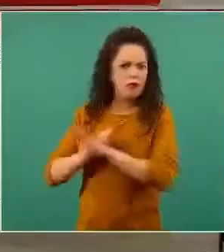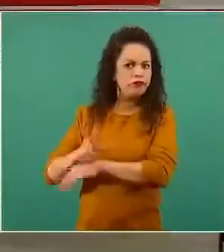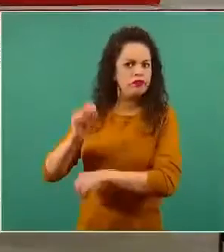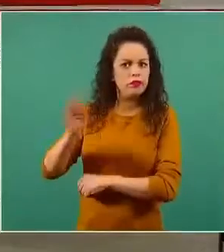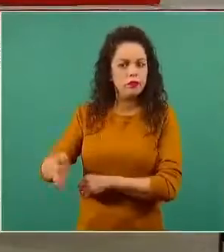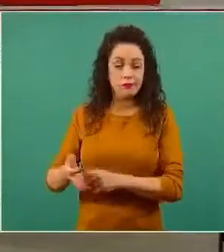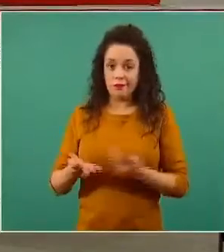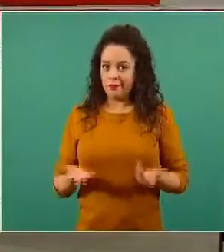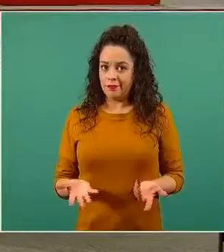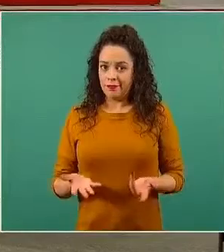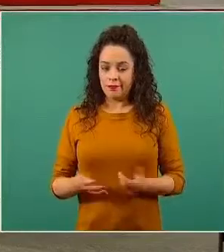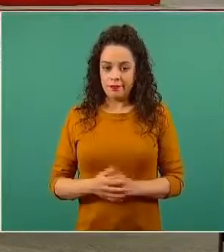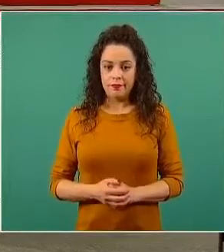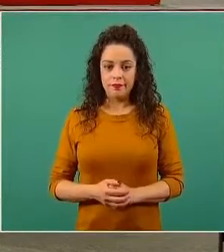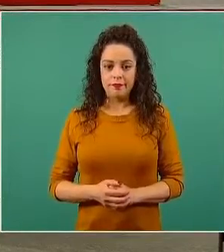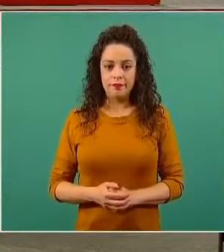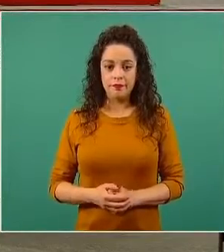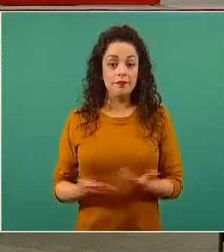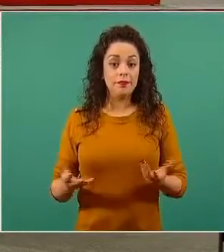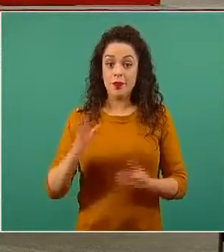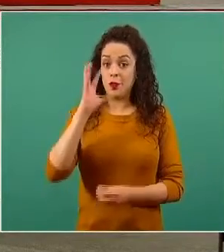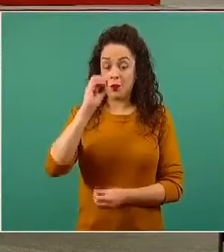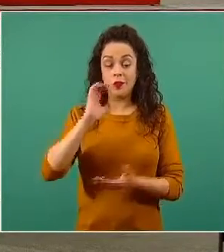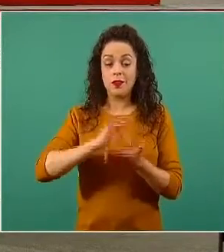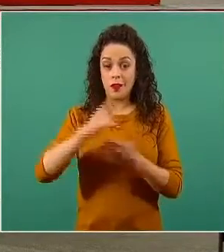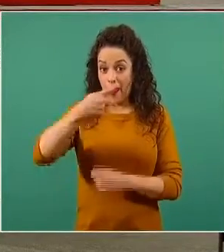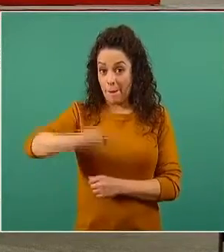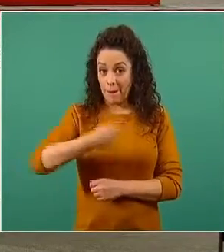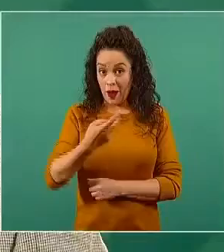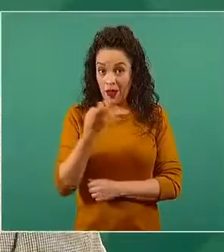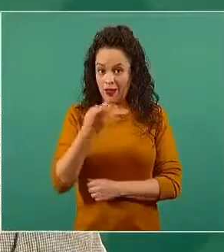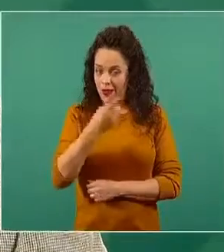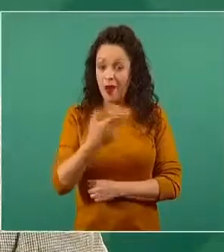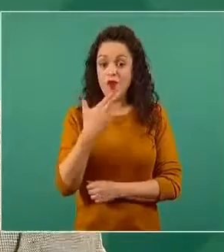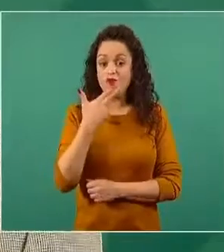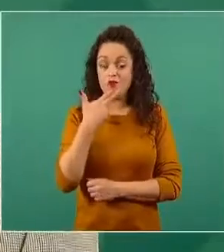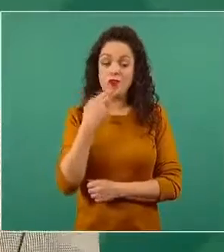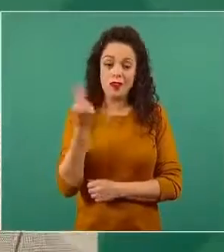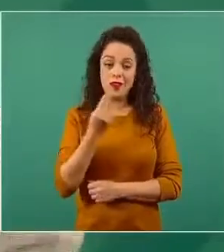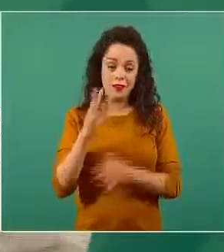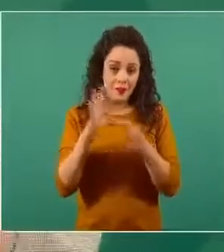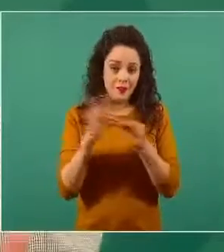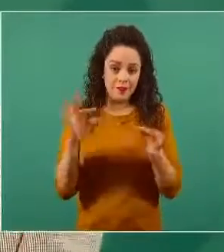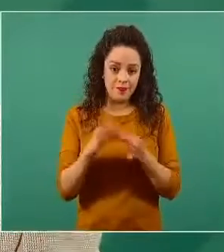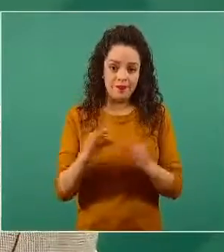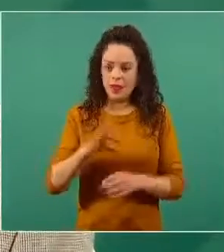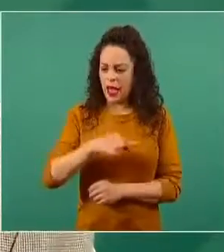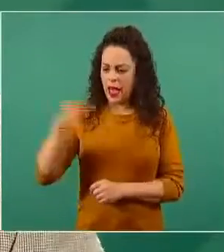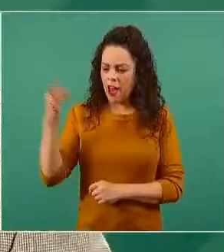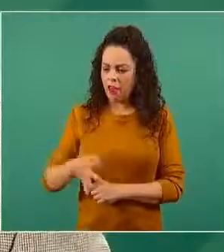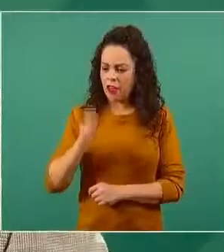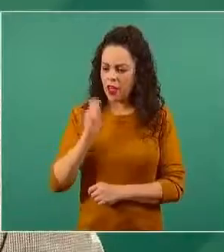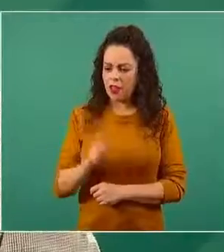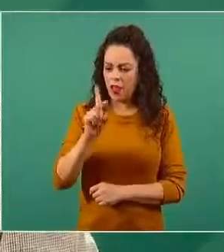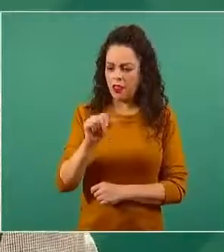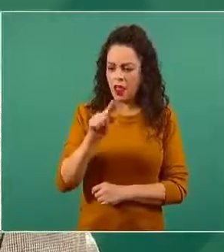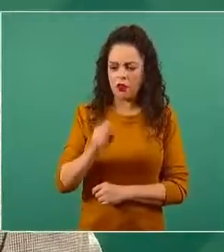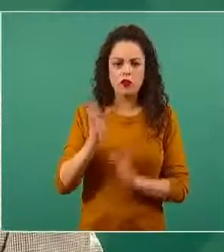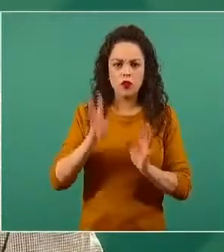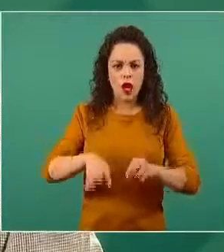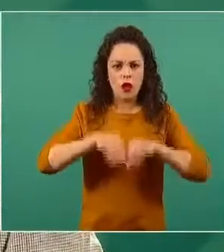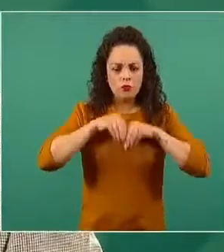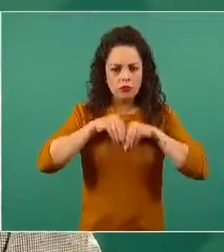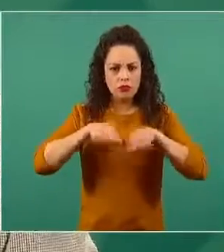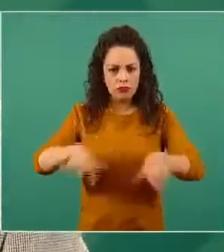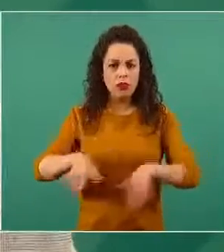Gracias. ¿Cómo no? Gracias. La pregunta me parece también muy útil. En general, en eficacia, lo que tenemos es los datos que son públicos, porque se han publicado